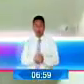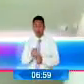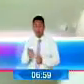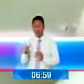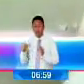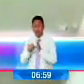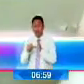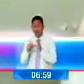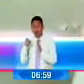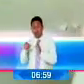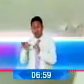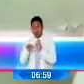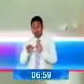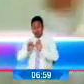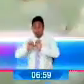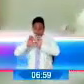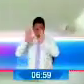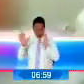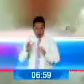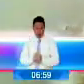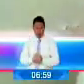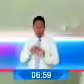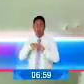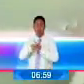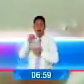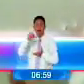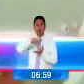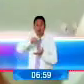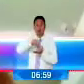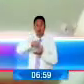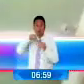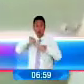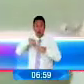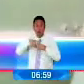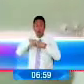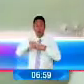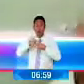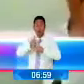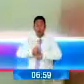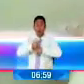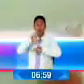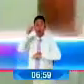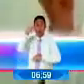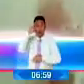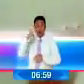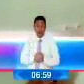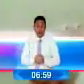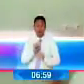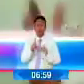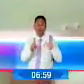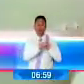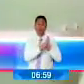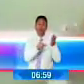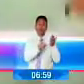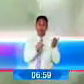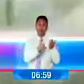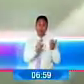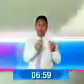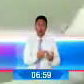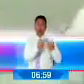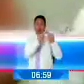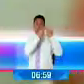artículos claramente se dice que el Banco Central depende del Ejecutivo, que la política monetaria es